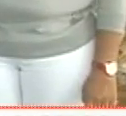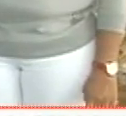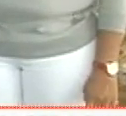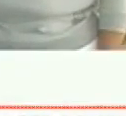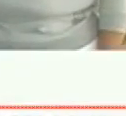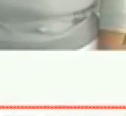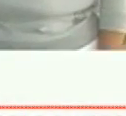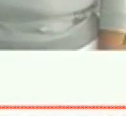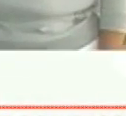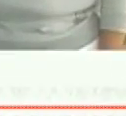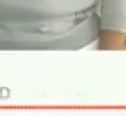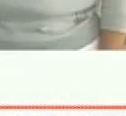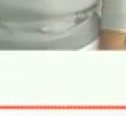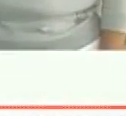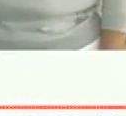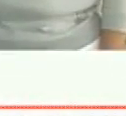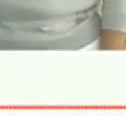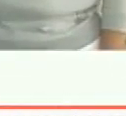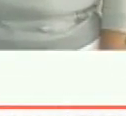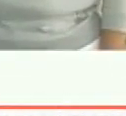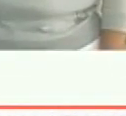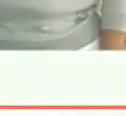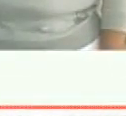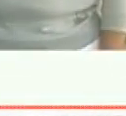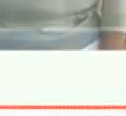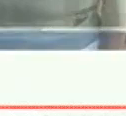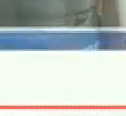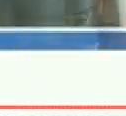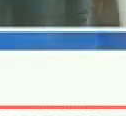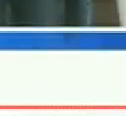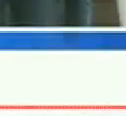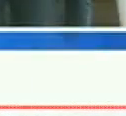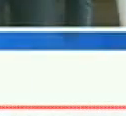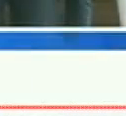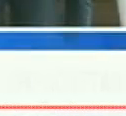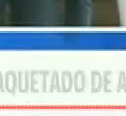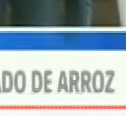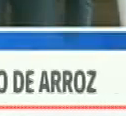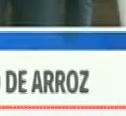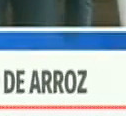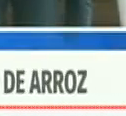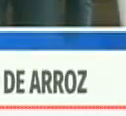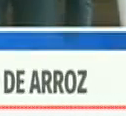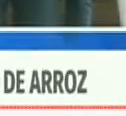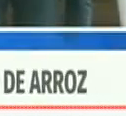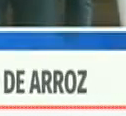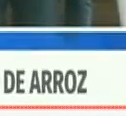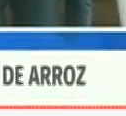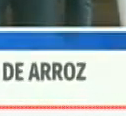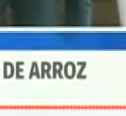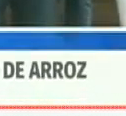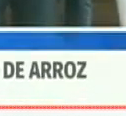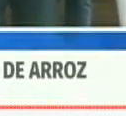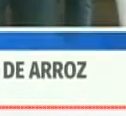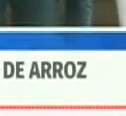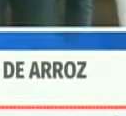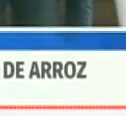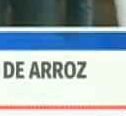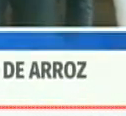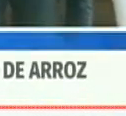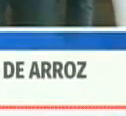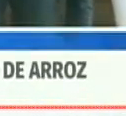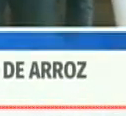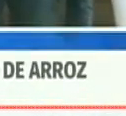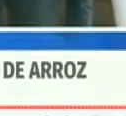produciendo para de esta manera derrotar este bloqueo terrible que ha tenido en contra de nuestro